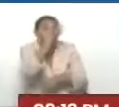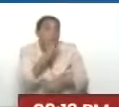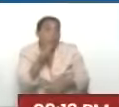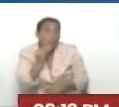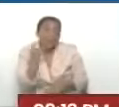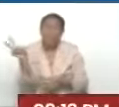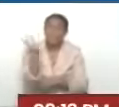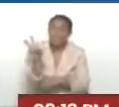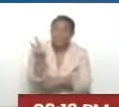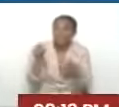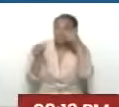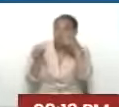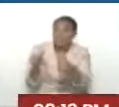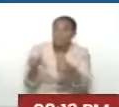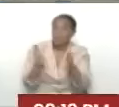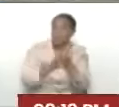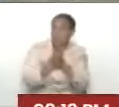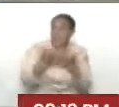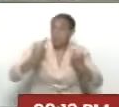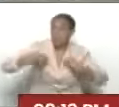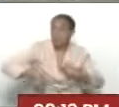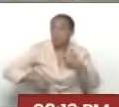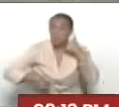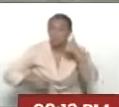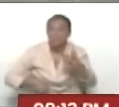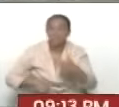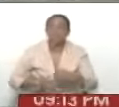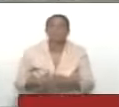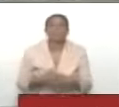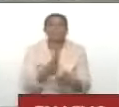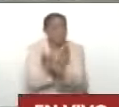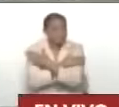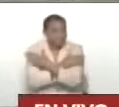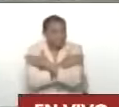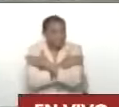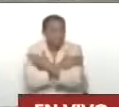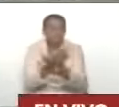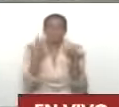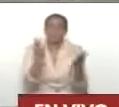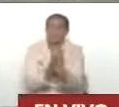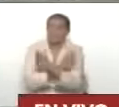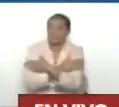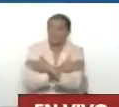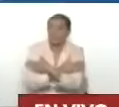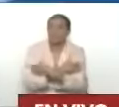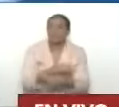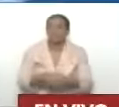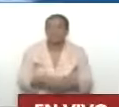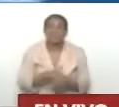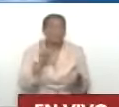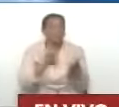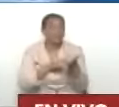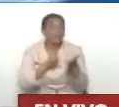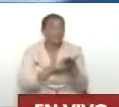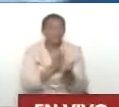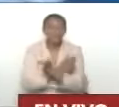joven venezolano con su emprendimiento. Te felicito, José Ismael. Gracias. Te felicito, vale, de verdad.